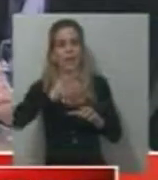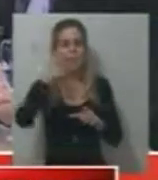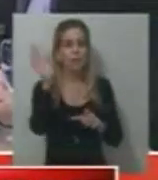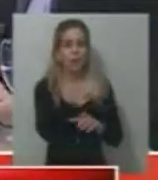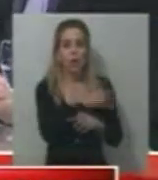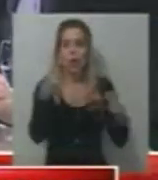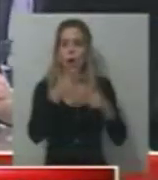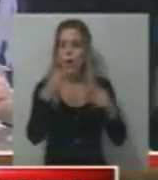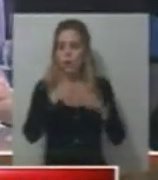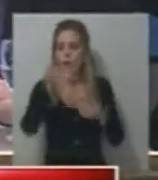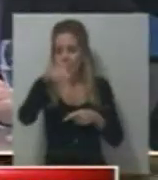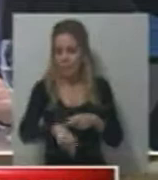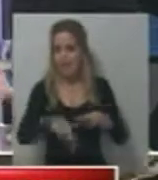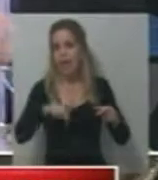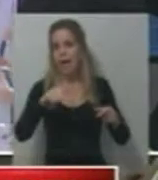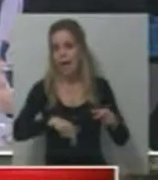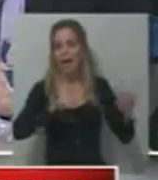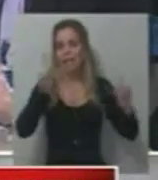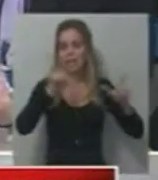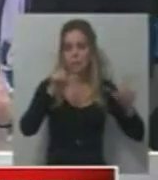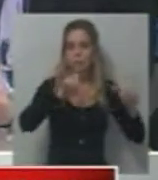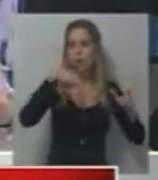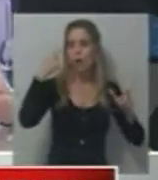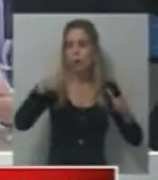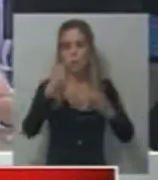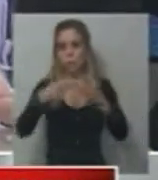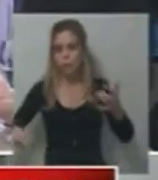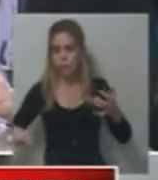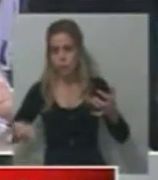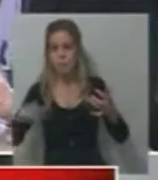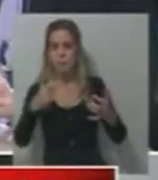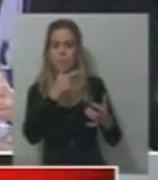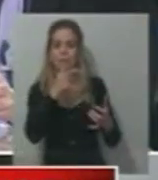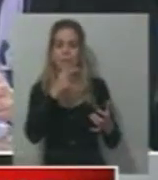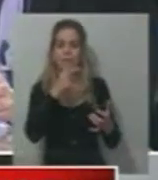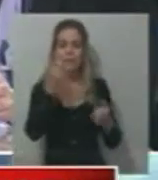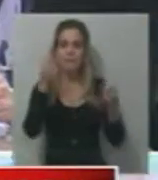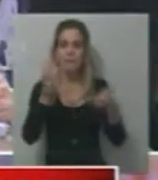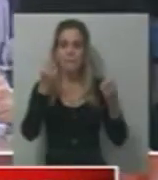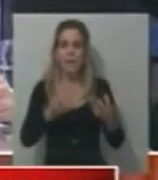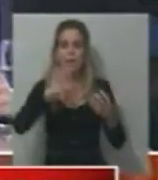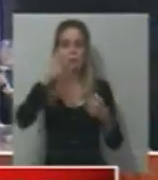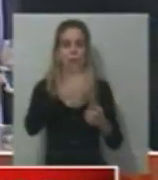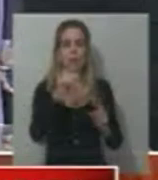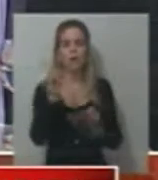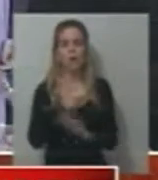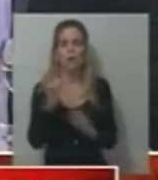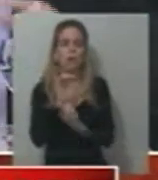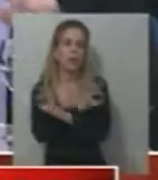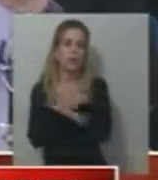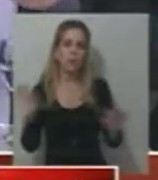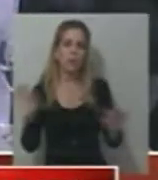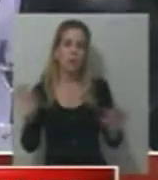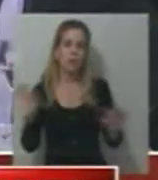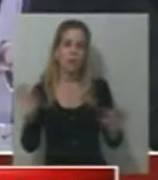en este canal, en TN, en las universidades, para mí ninguno fue bueno. Se discutieron otra vez con chicanas, otra vez